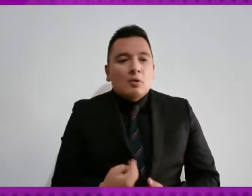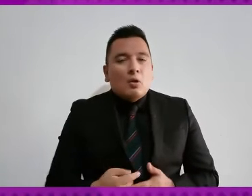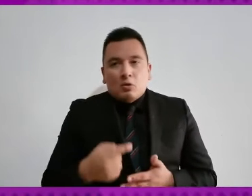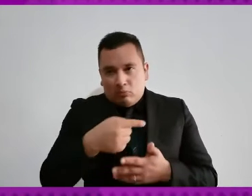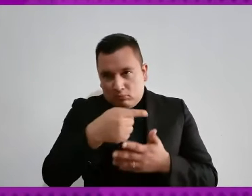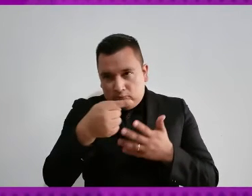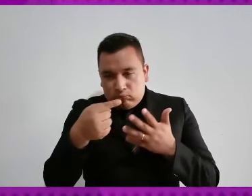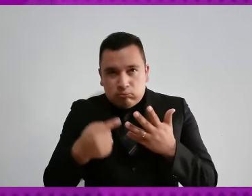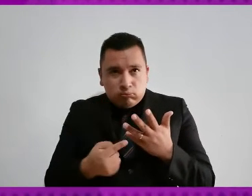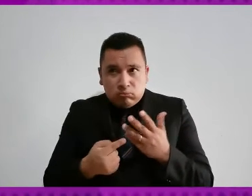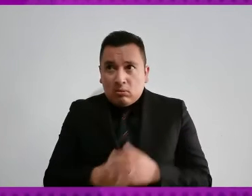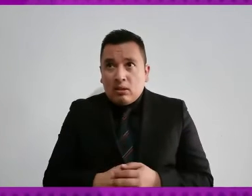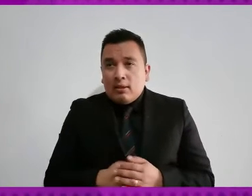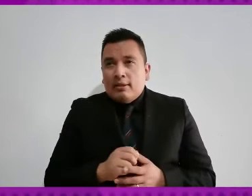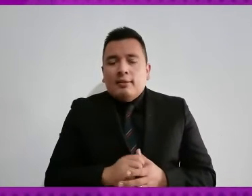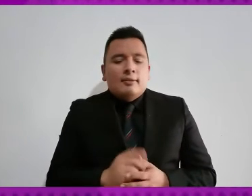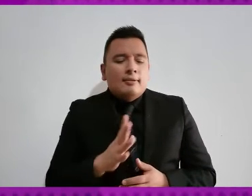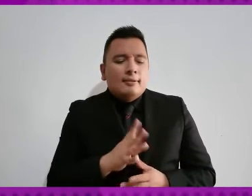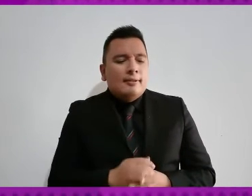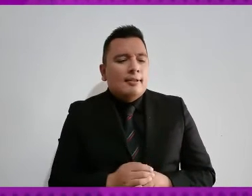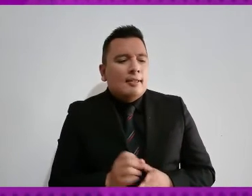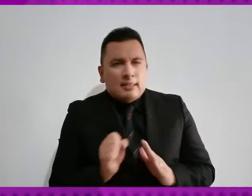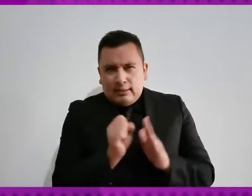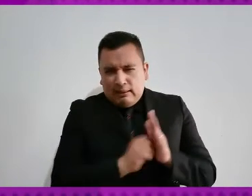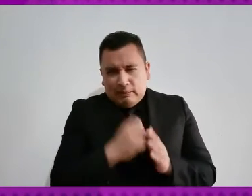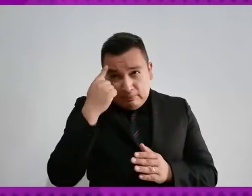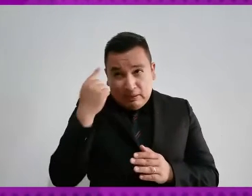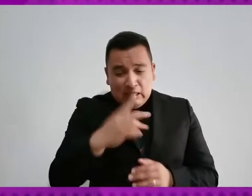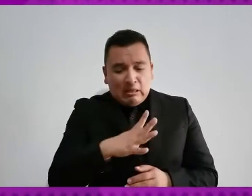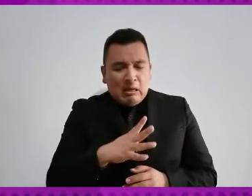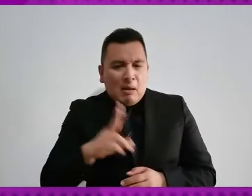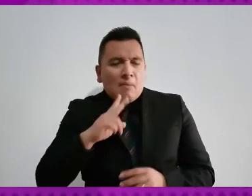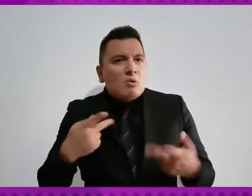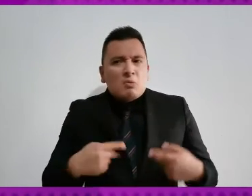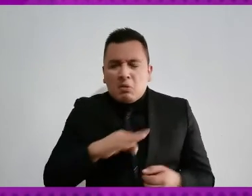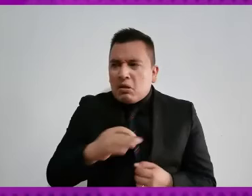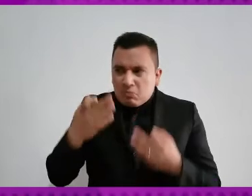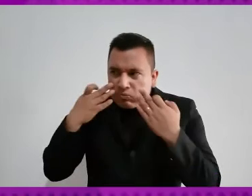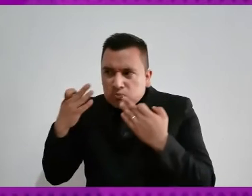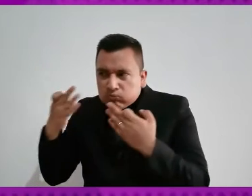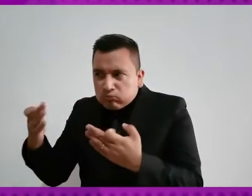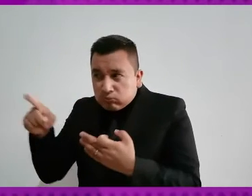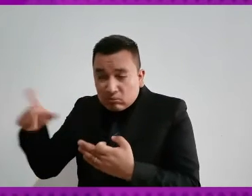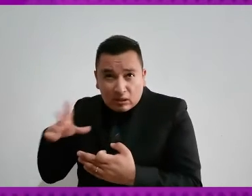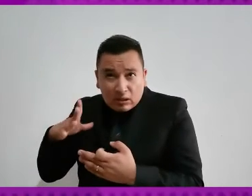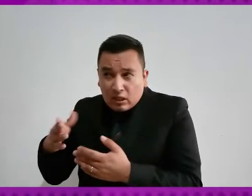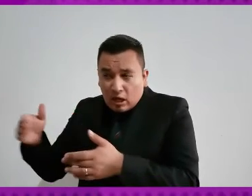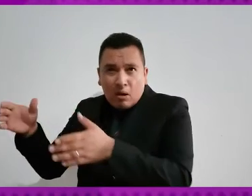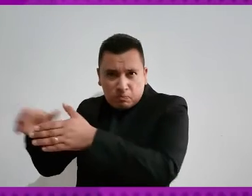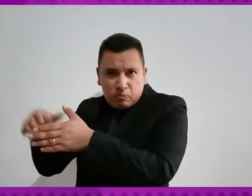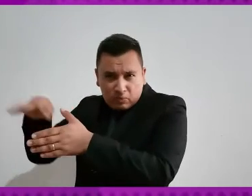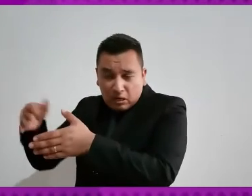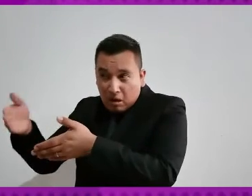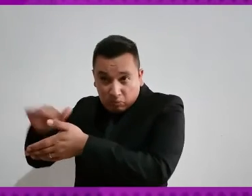cualquier ciudadano, cuando son públicos, efectivamente ver dónde puede ir hasta el paquete de la casilla donde